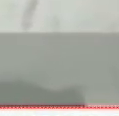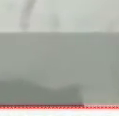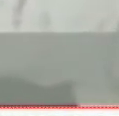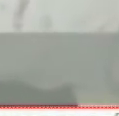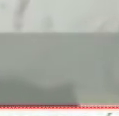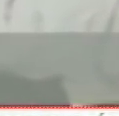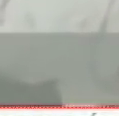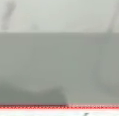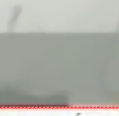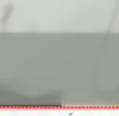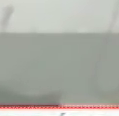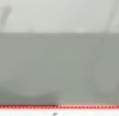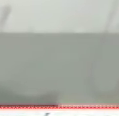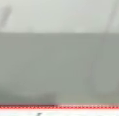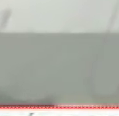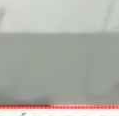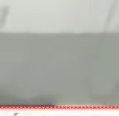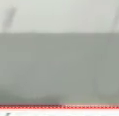entidad?